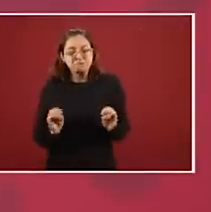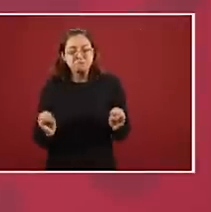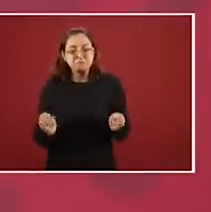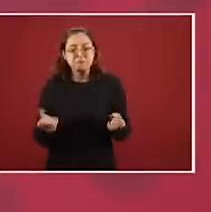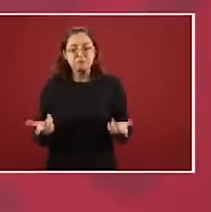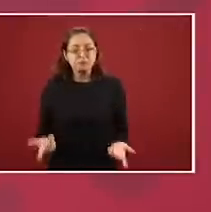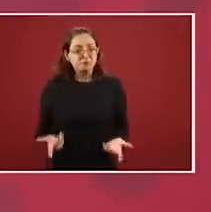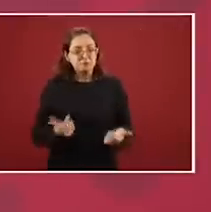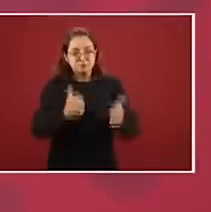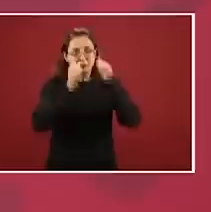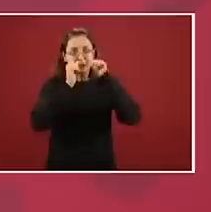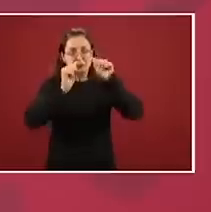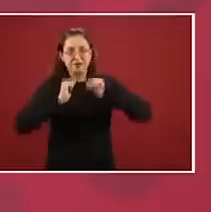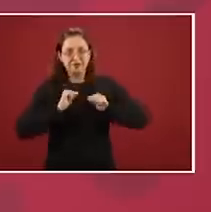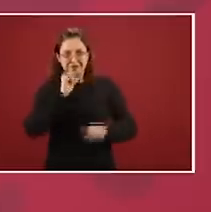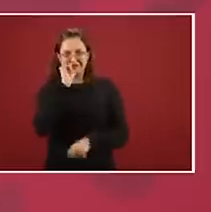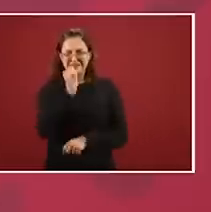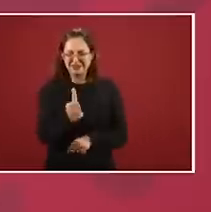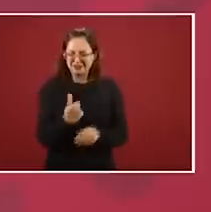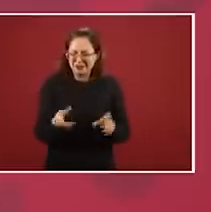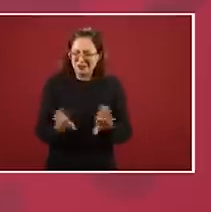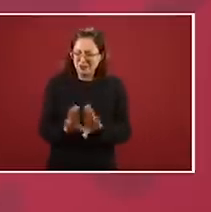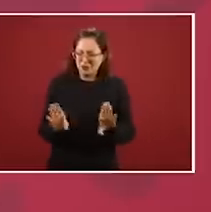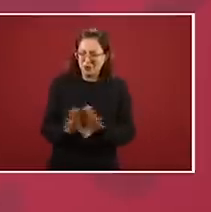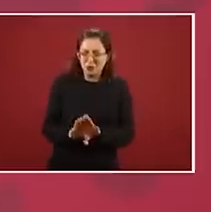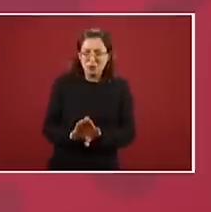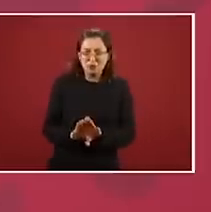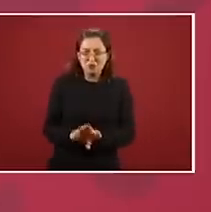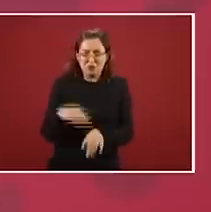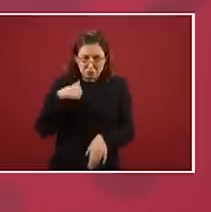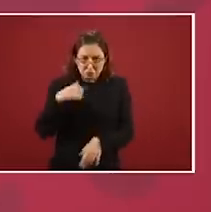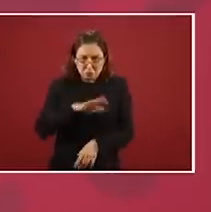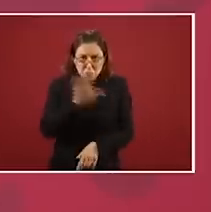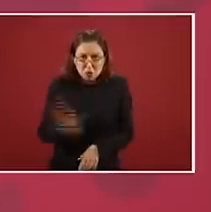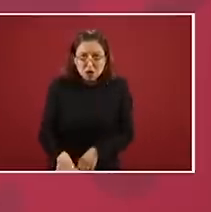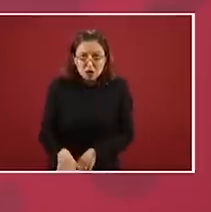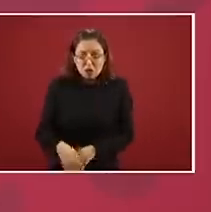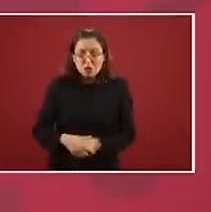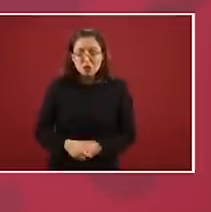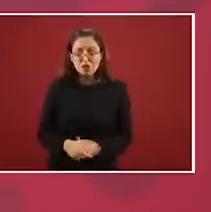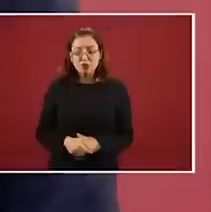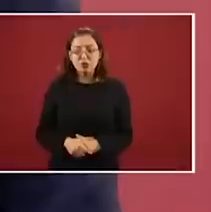no me van a atender y me voy a morir.